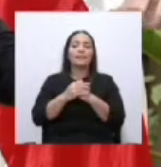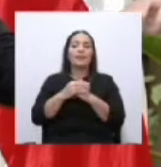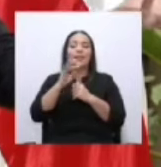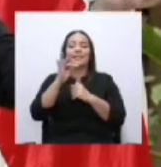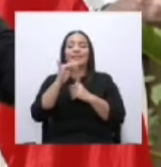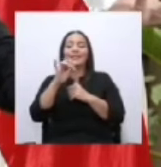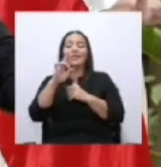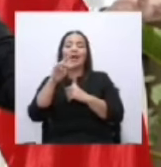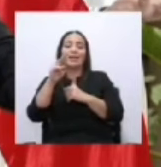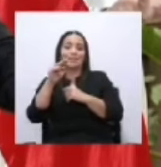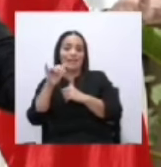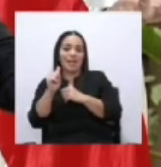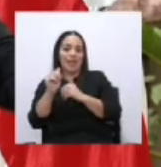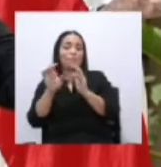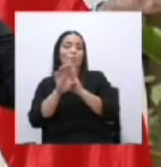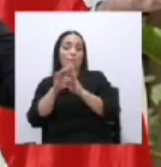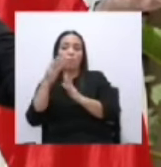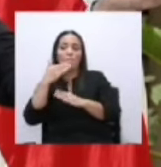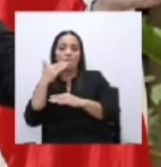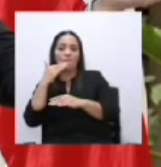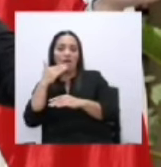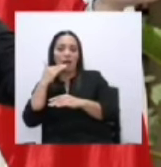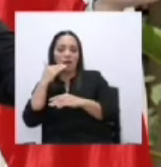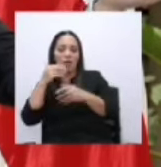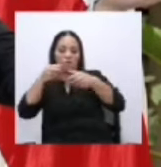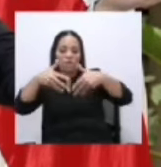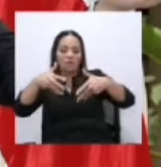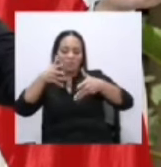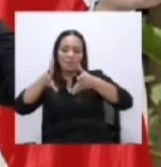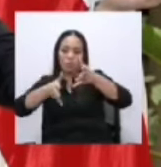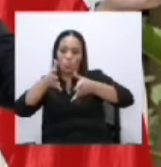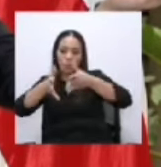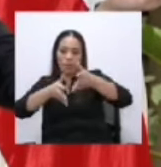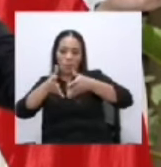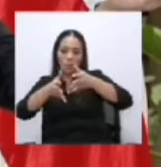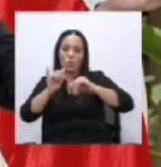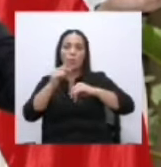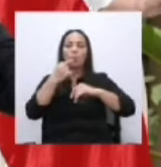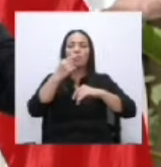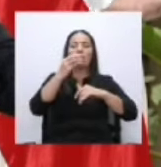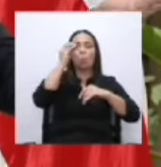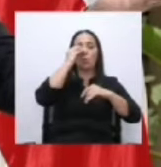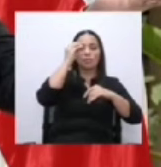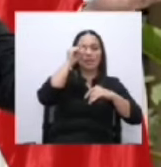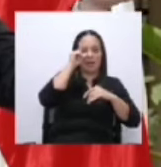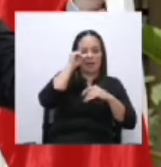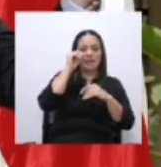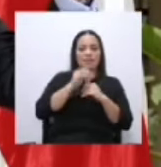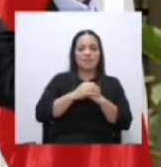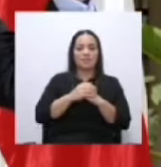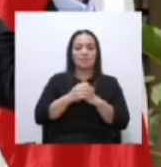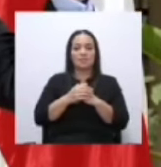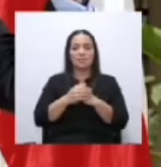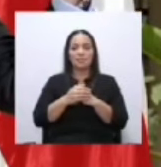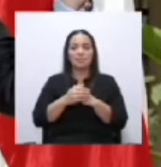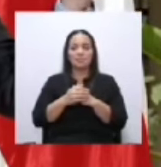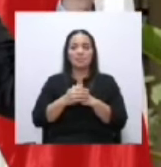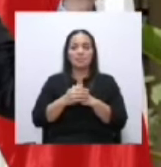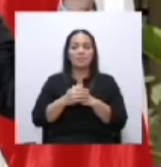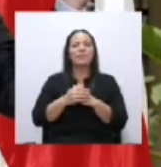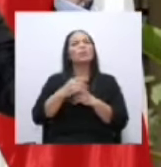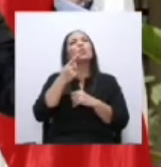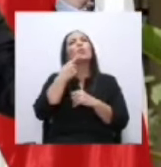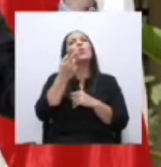red de cuido, como dijo Óscar Arias Sánchez, ¿cómo fue que